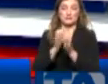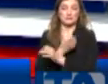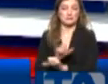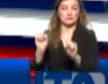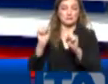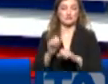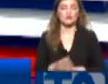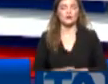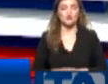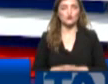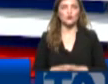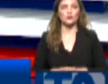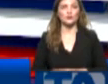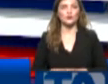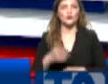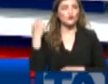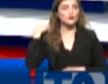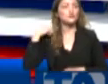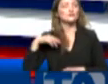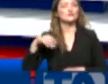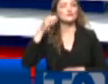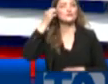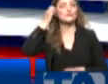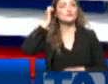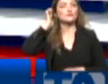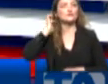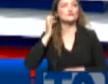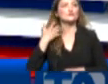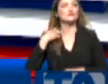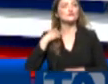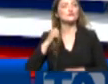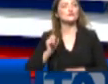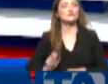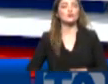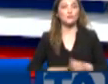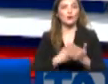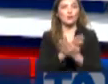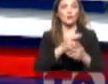plantea rehabilitar un nuevo proyecto habitacional.